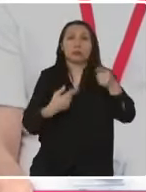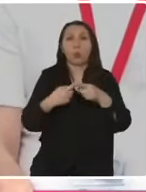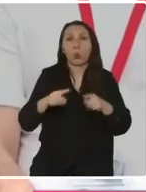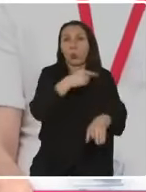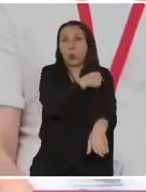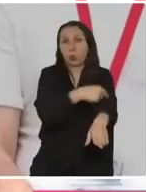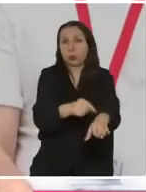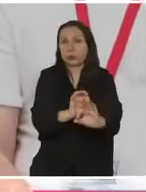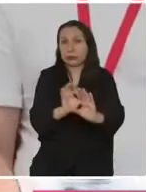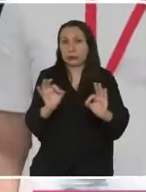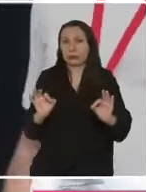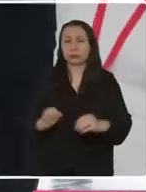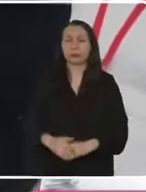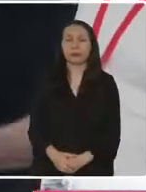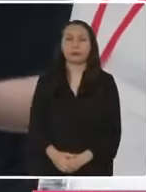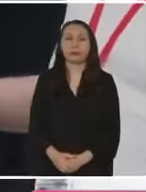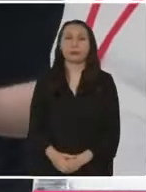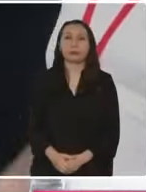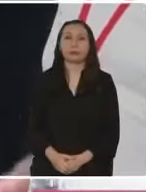del país.